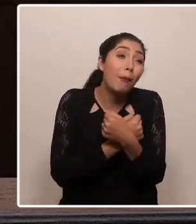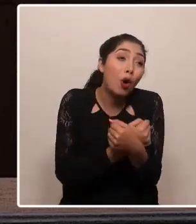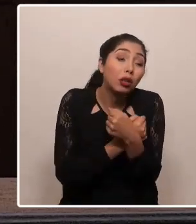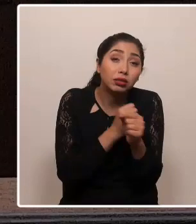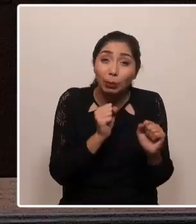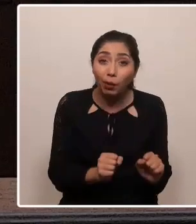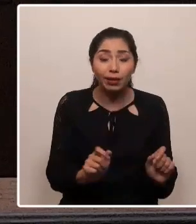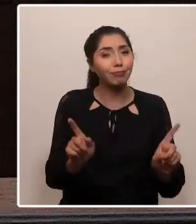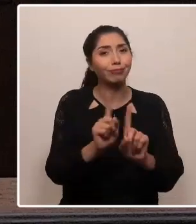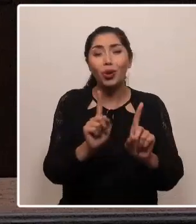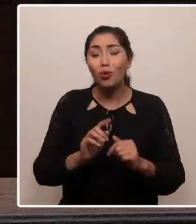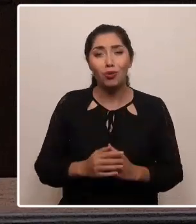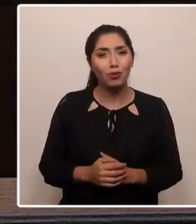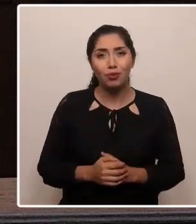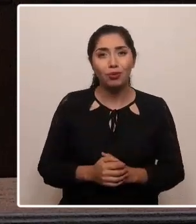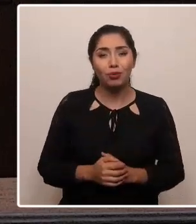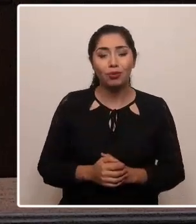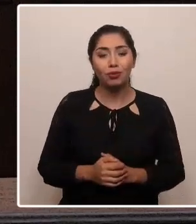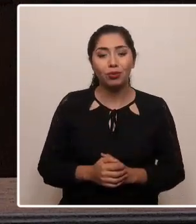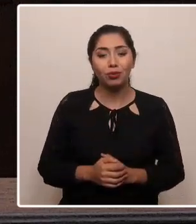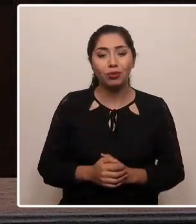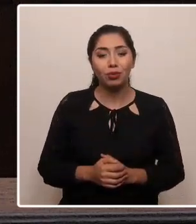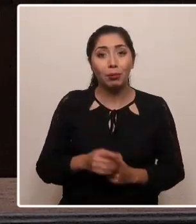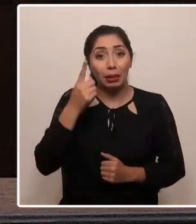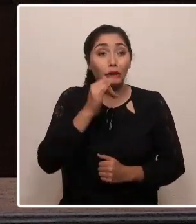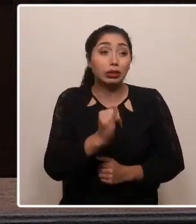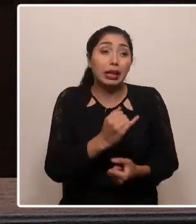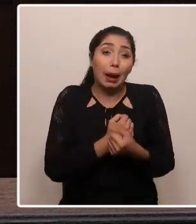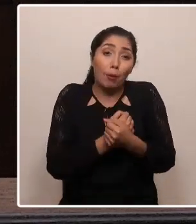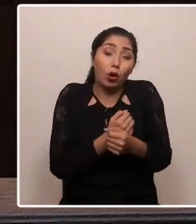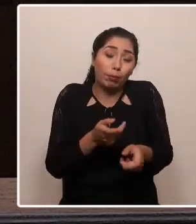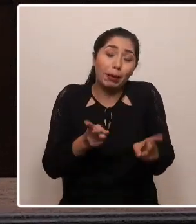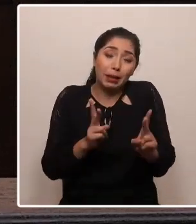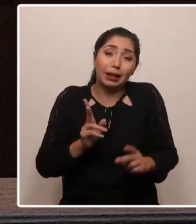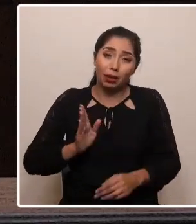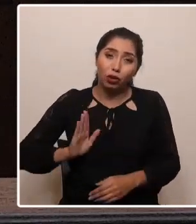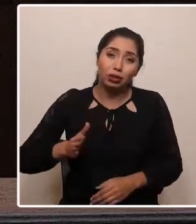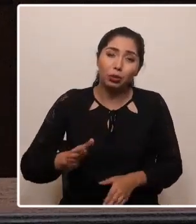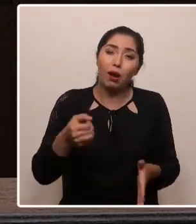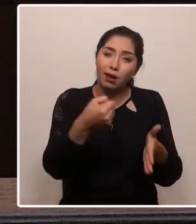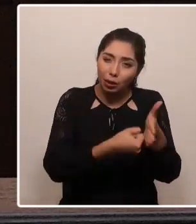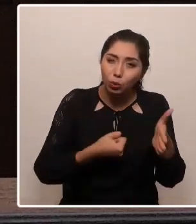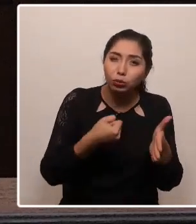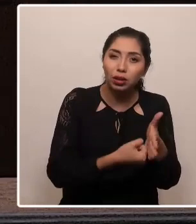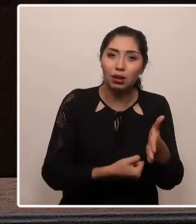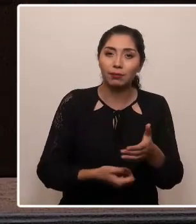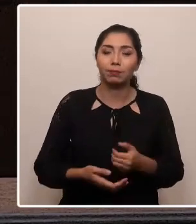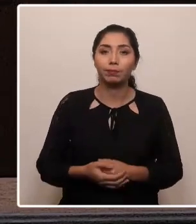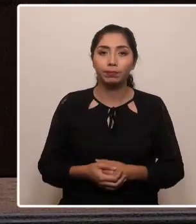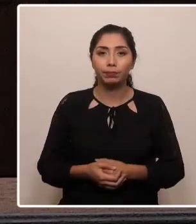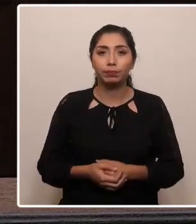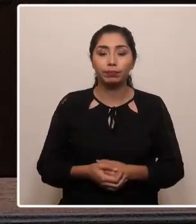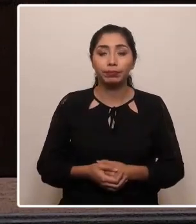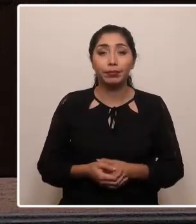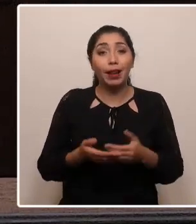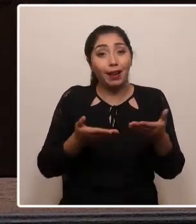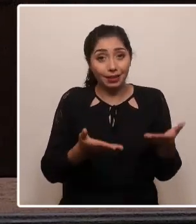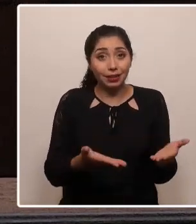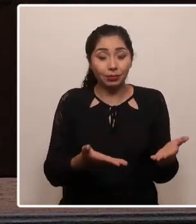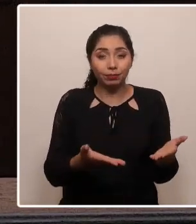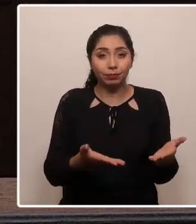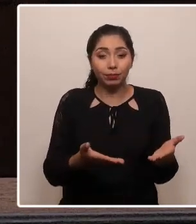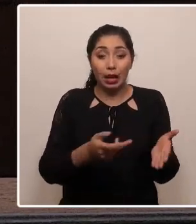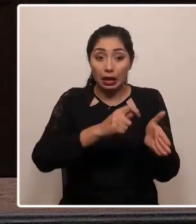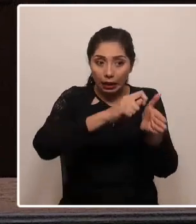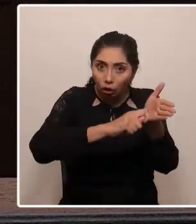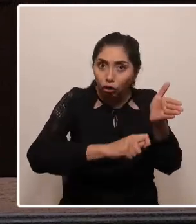pero es lo que nos ha permitido continuar y luchar. Y es así como el